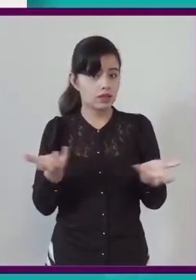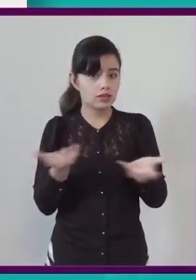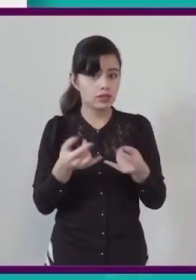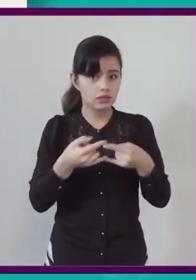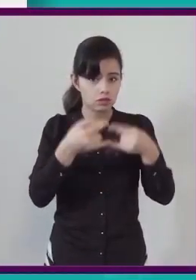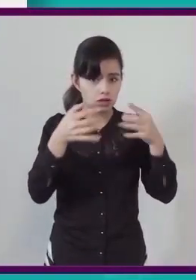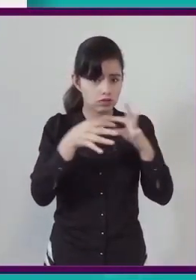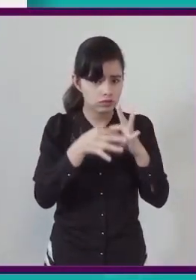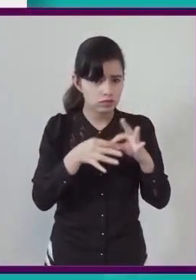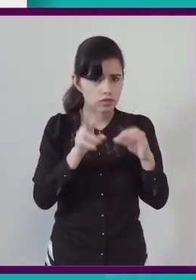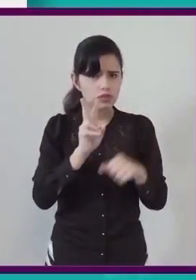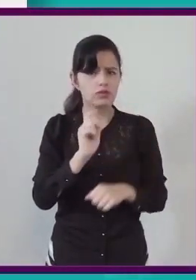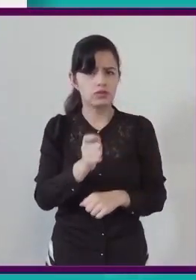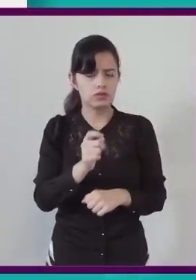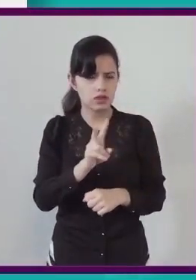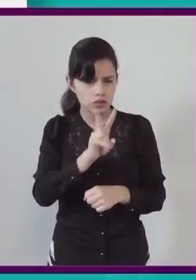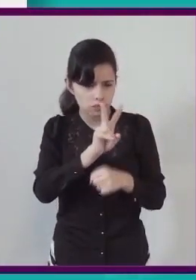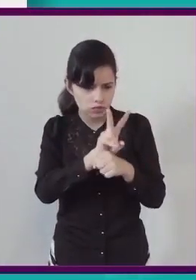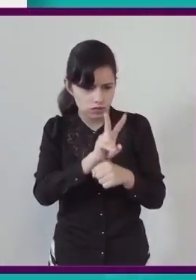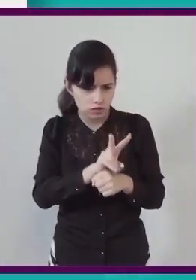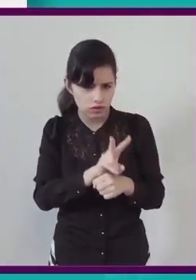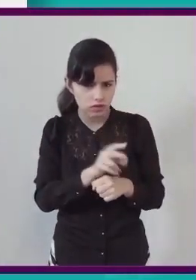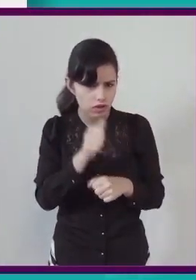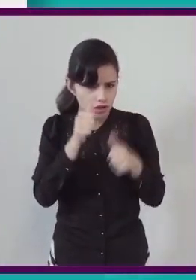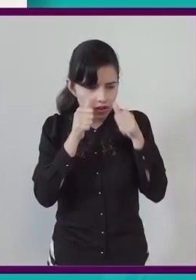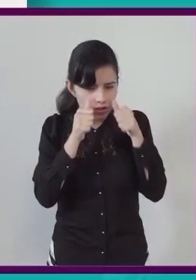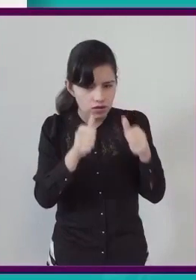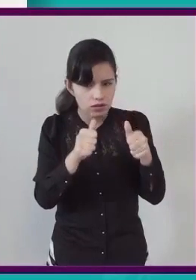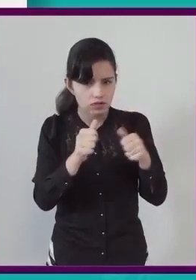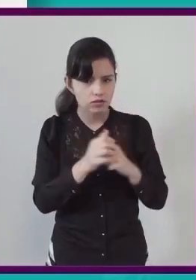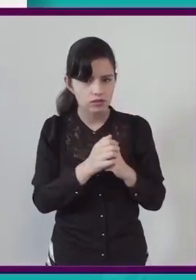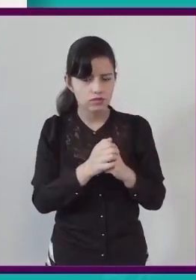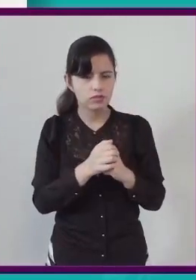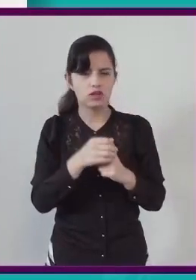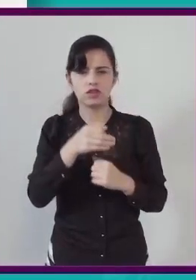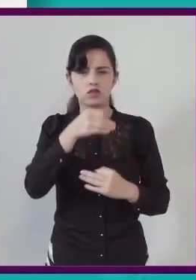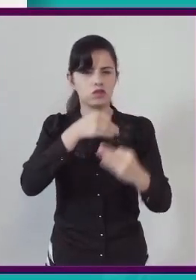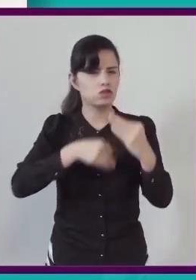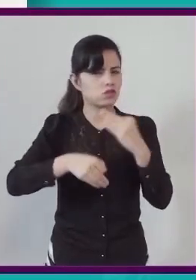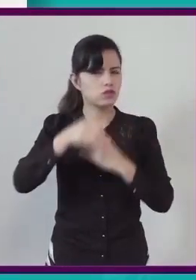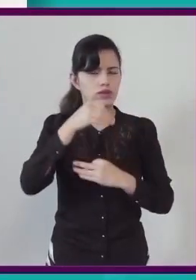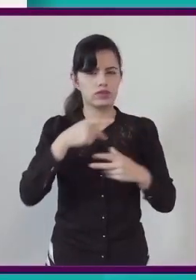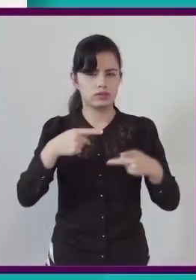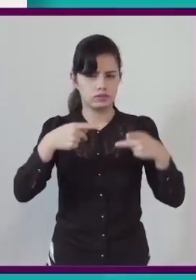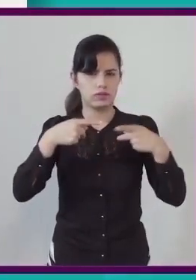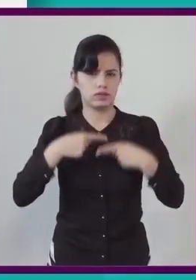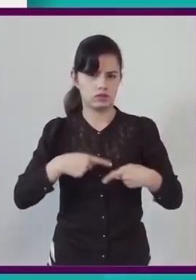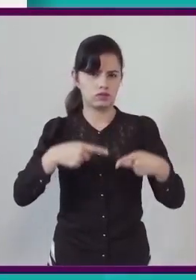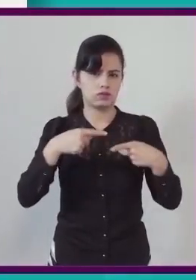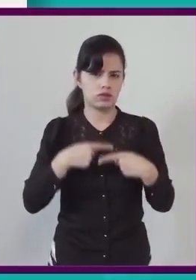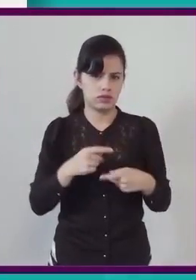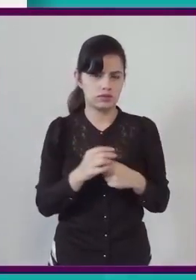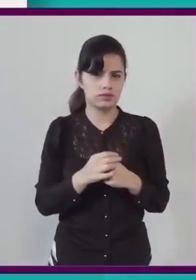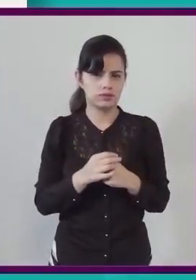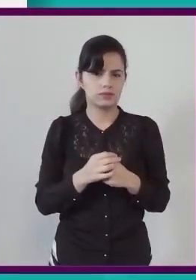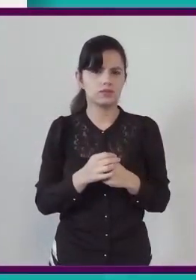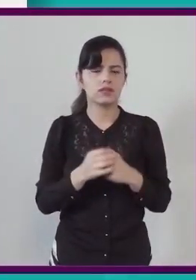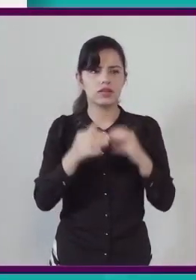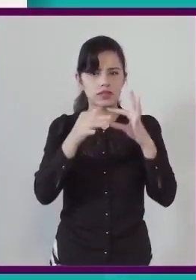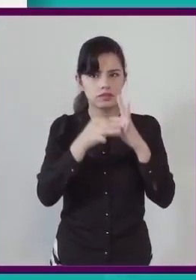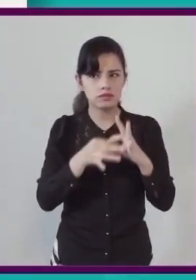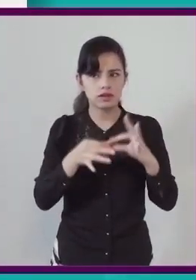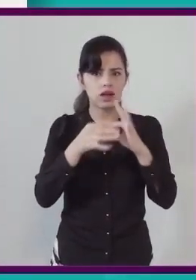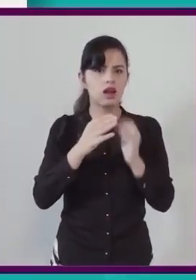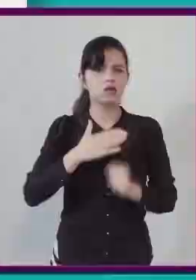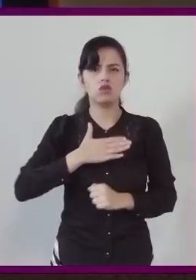de una observación muy básica y es de cómo todas las personas estamos constantemente narrando